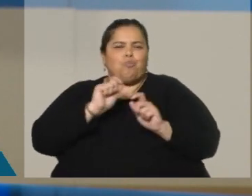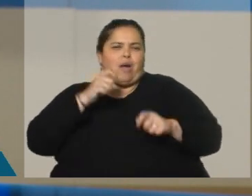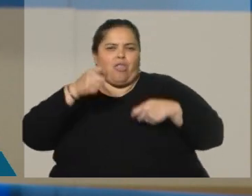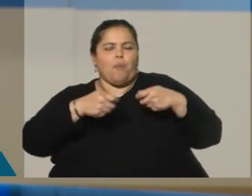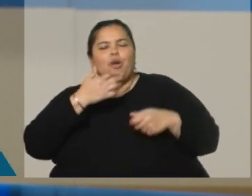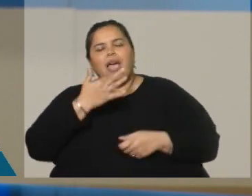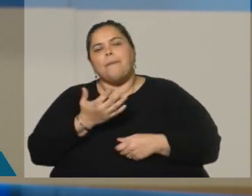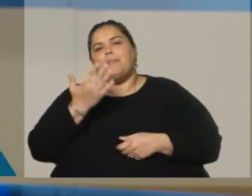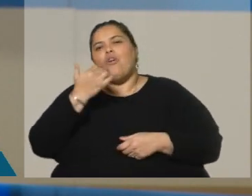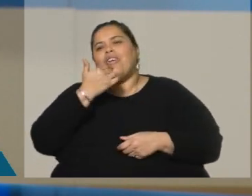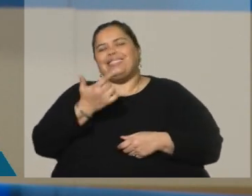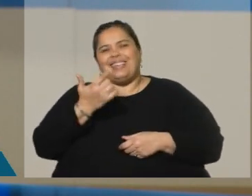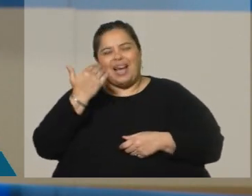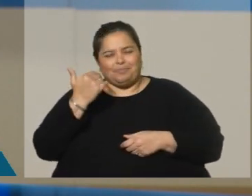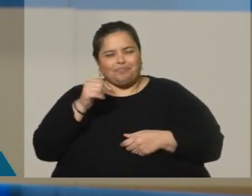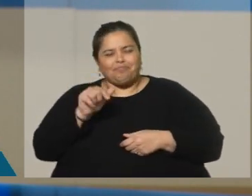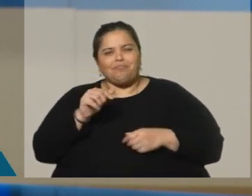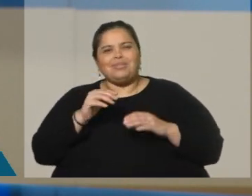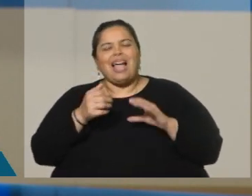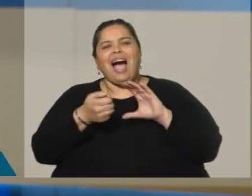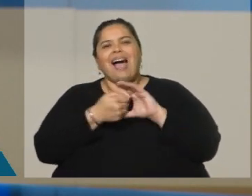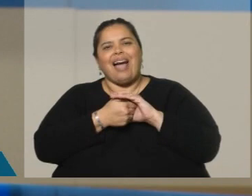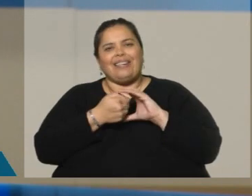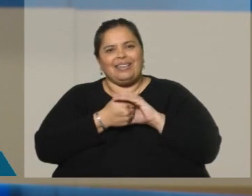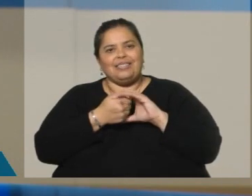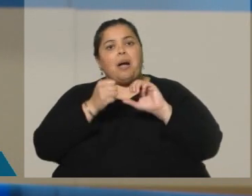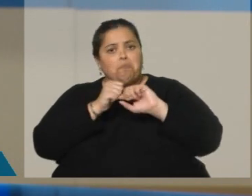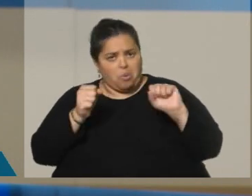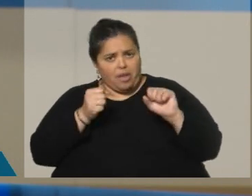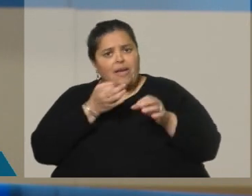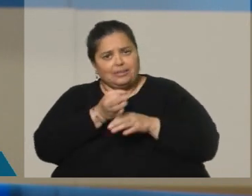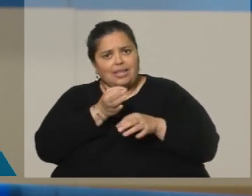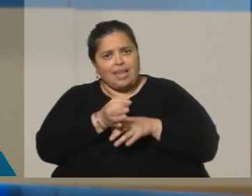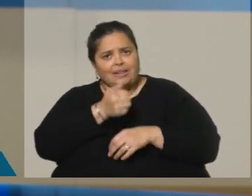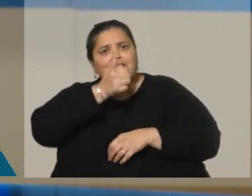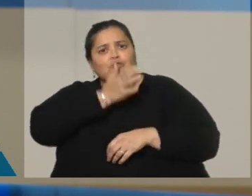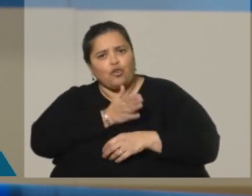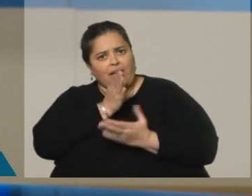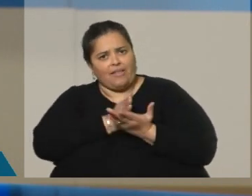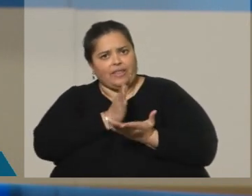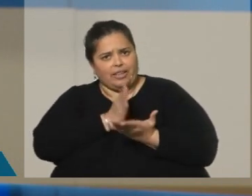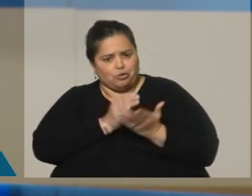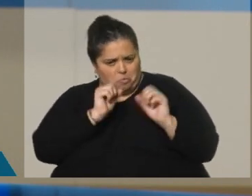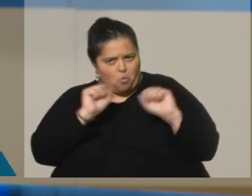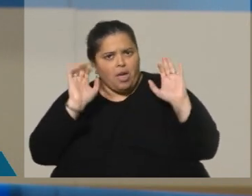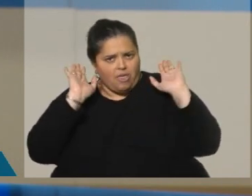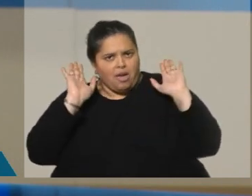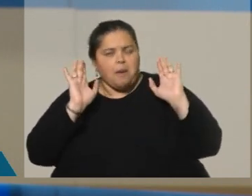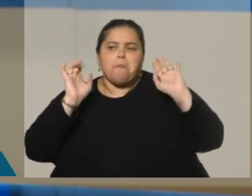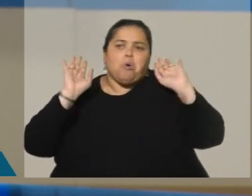anarquista puede ser profesor de historia del derecho en la medida en que mantenga Esa objetividad